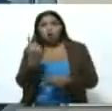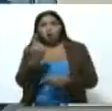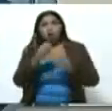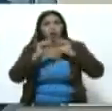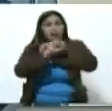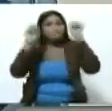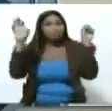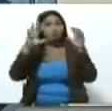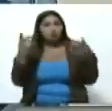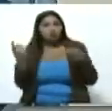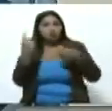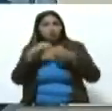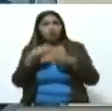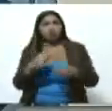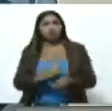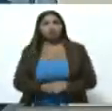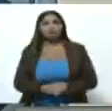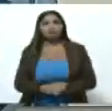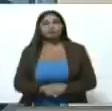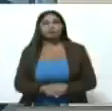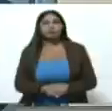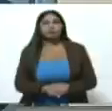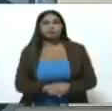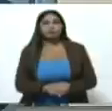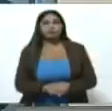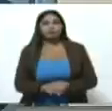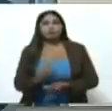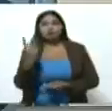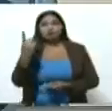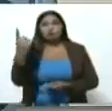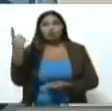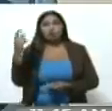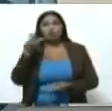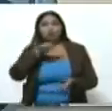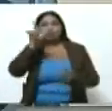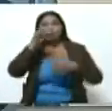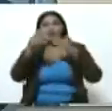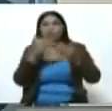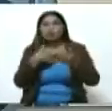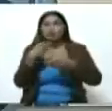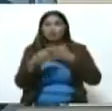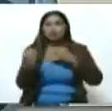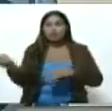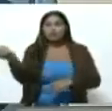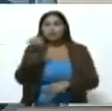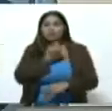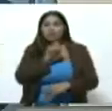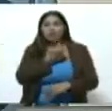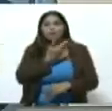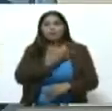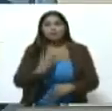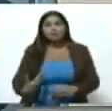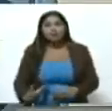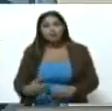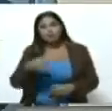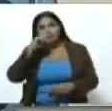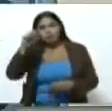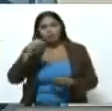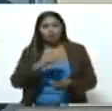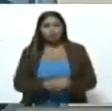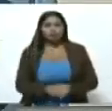explosivos incorporados a dos aeronaves no tripuladas que pretendían asesinar al presidente de la República, Nicolás